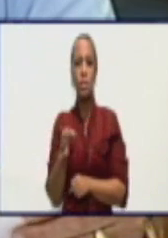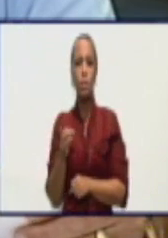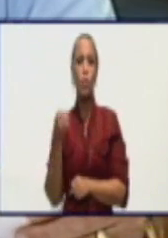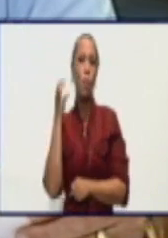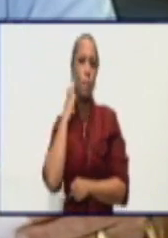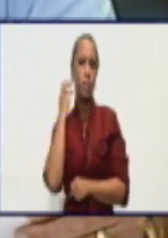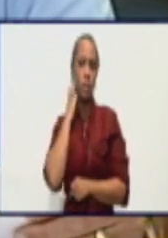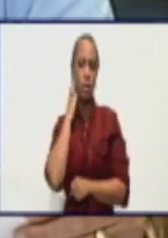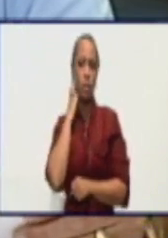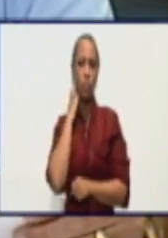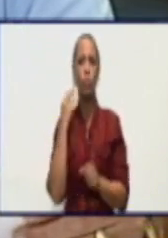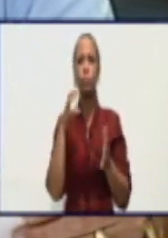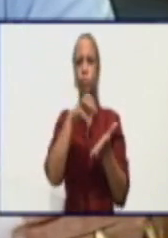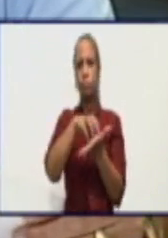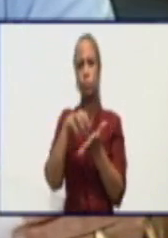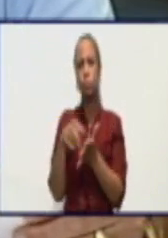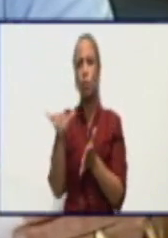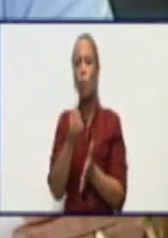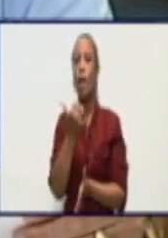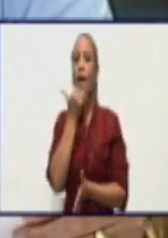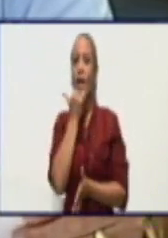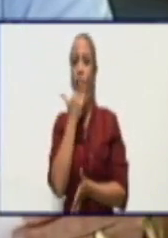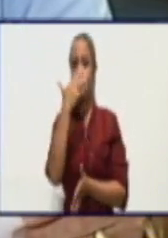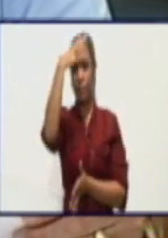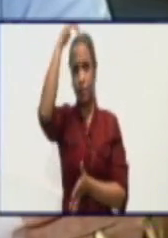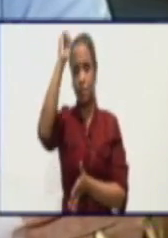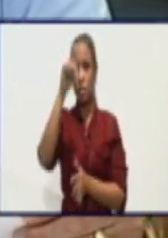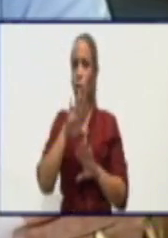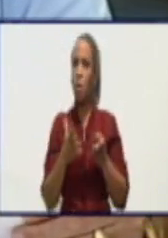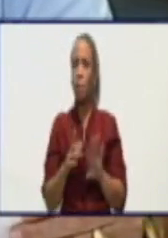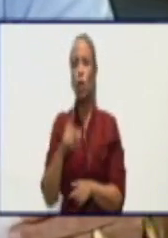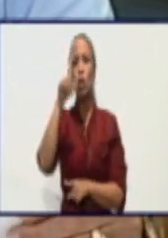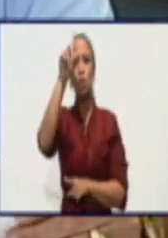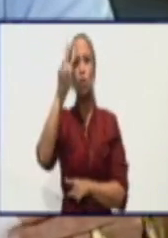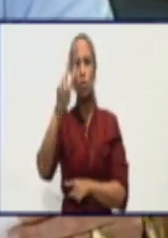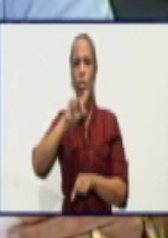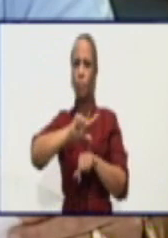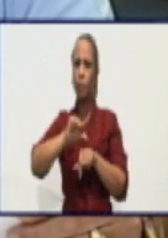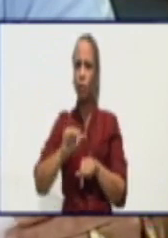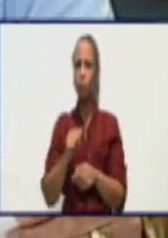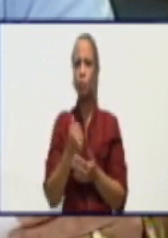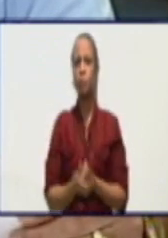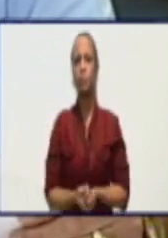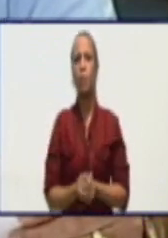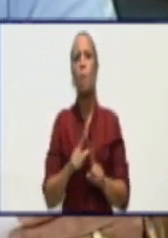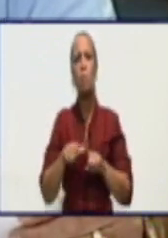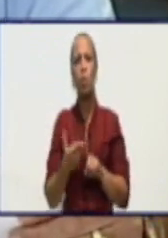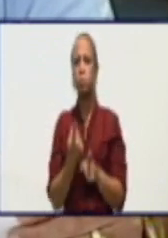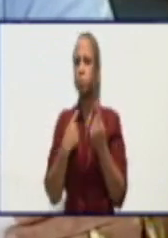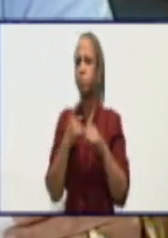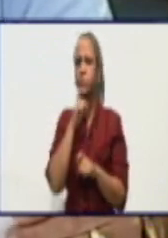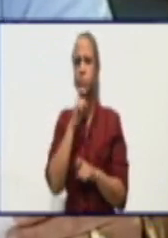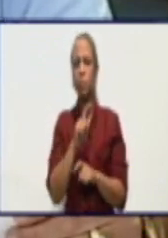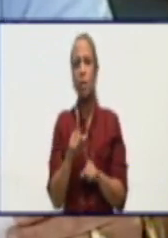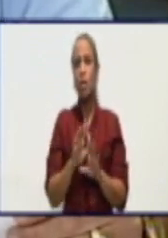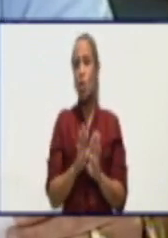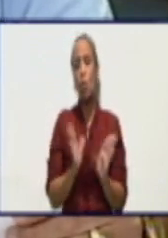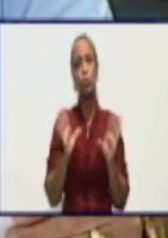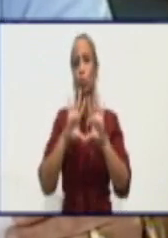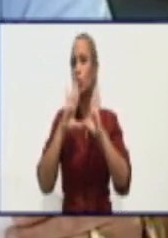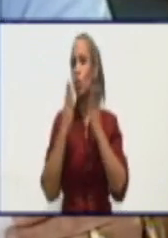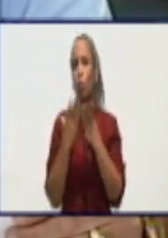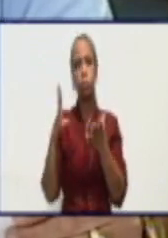Saco, que coge parte del centro histórico de la ciudad, pero eso fueron 12 minutos, o sea, fueron afectaciones por déficit, pero ni se afectaron los bloques